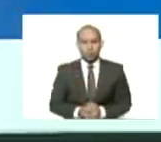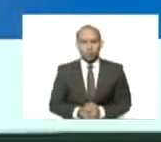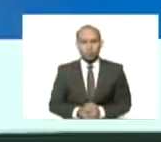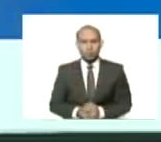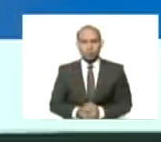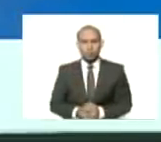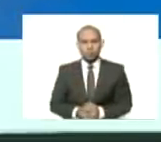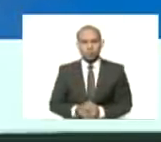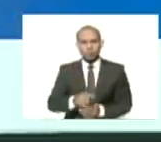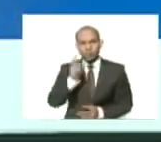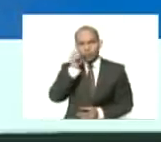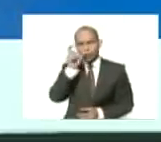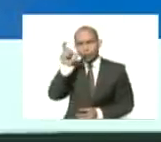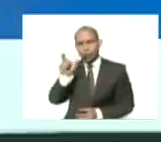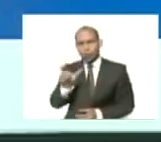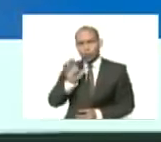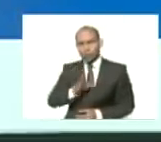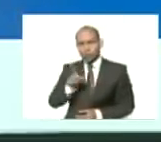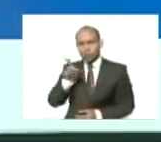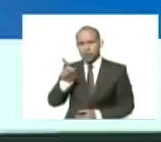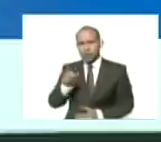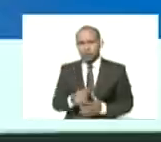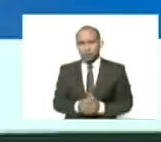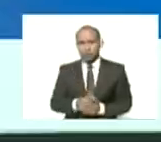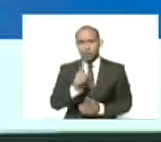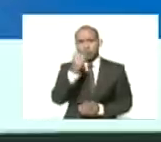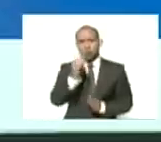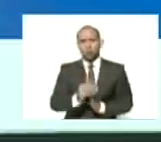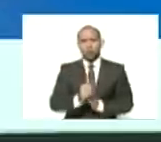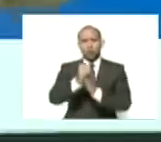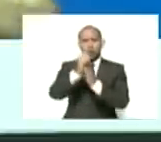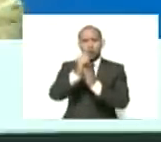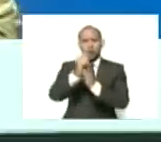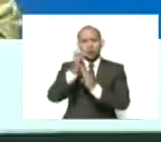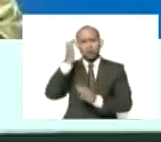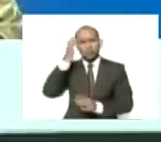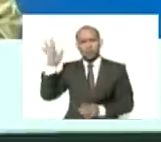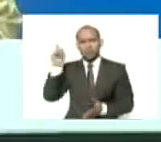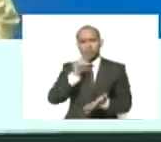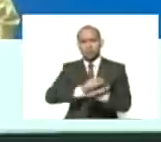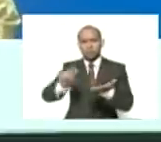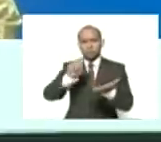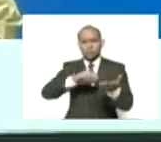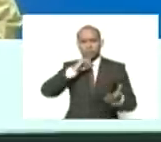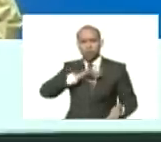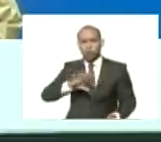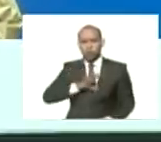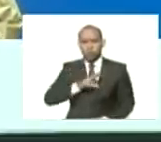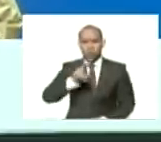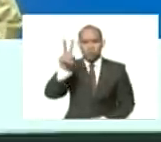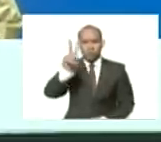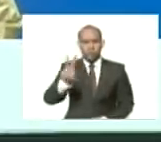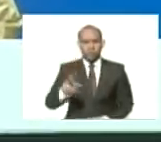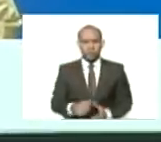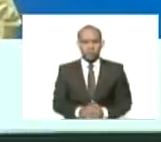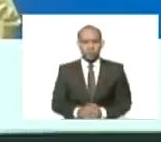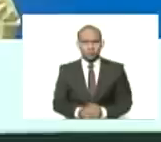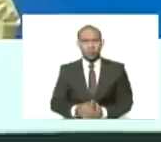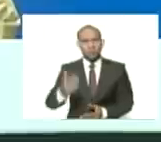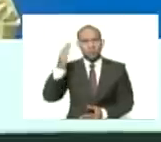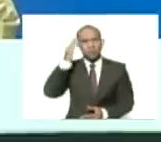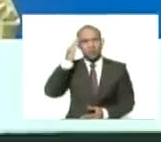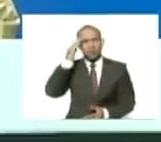Pedro Calzadilla está aquí, uno de los líderes de los intelectuales historiadores venezolanos. ¿Sabe